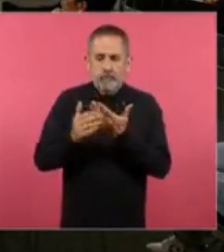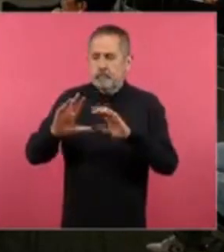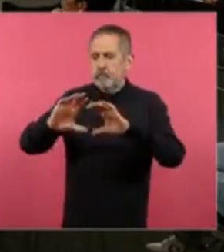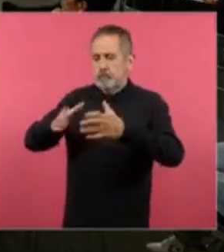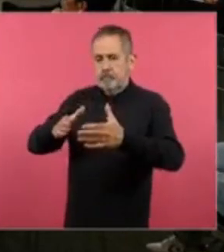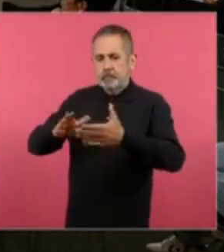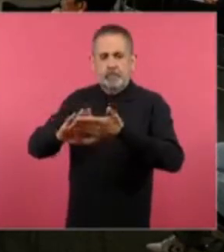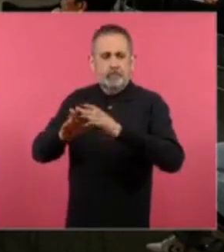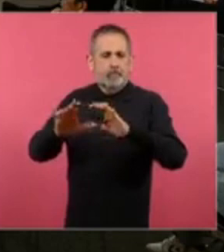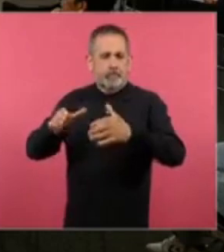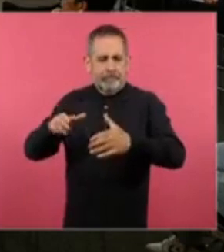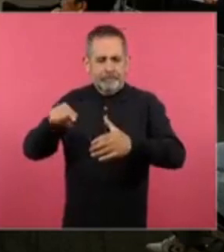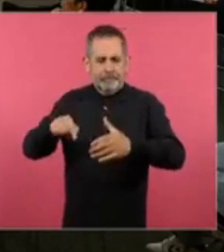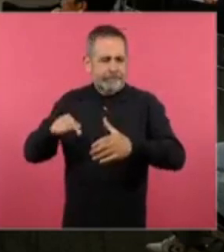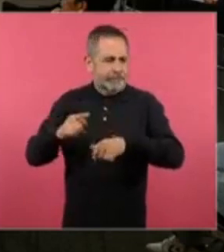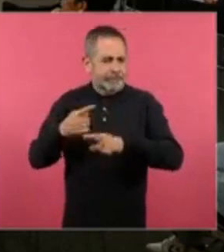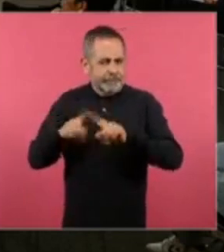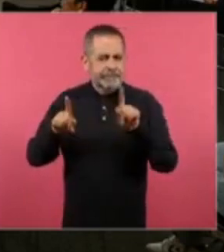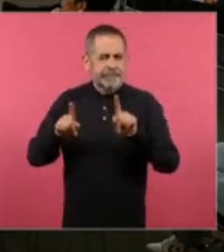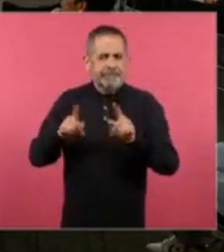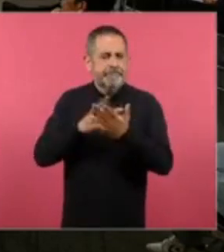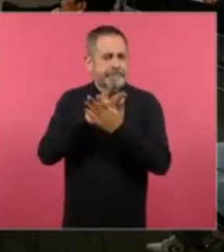comento, porque los diferentes proyectos